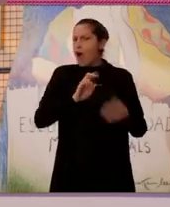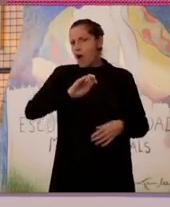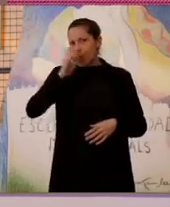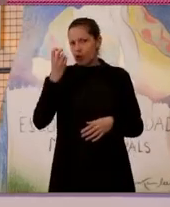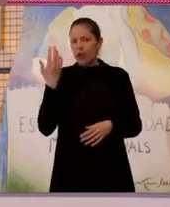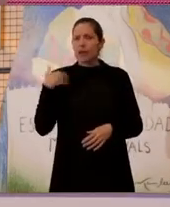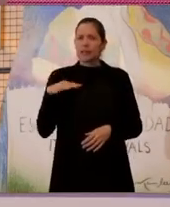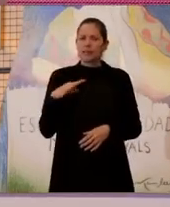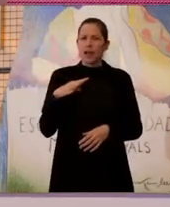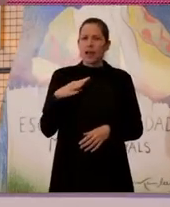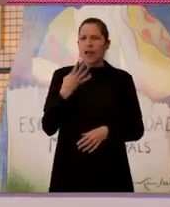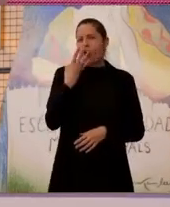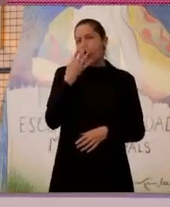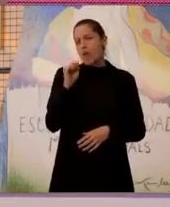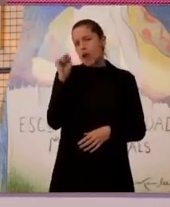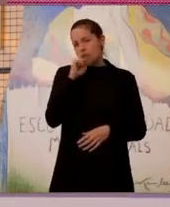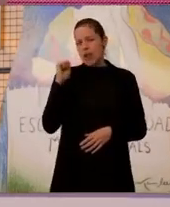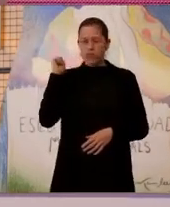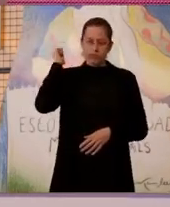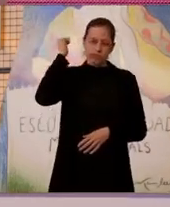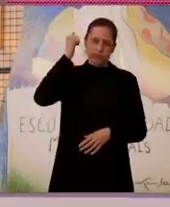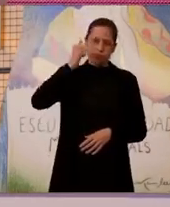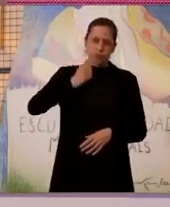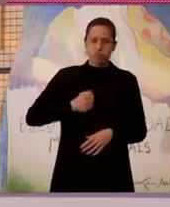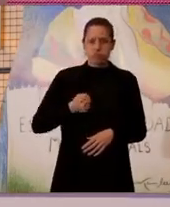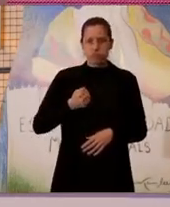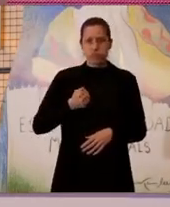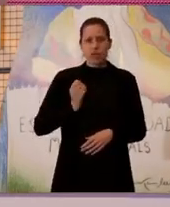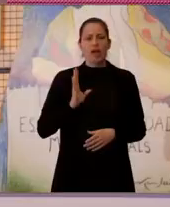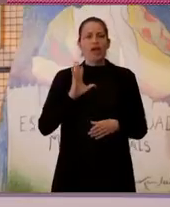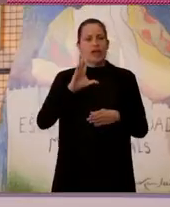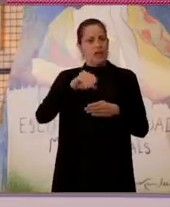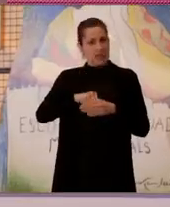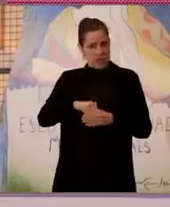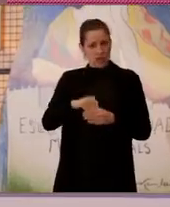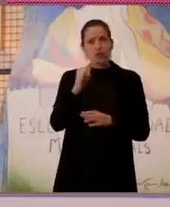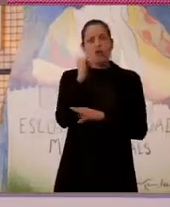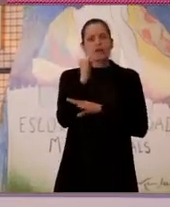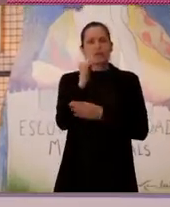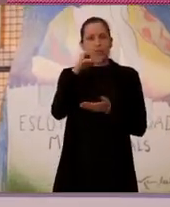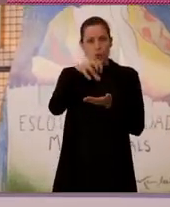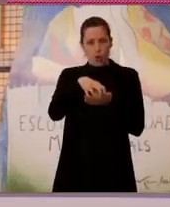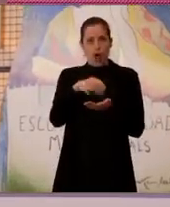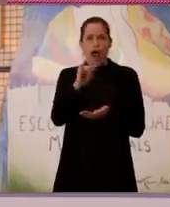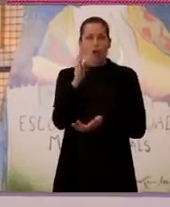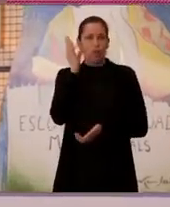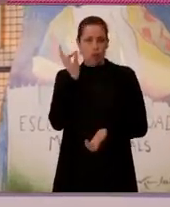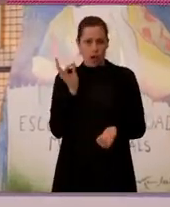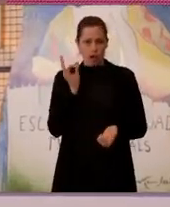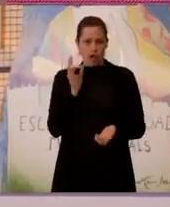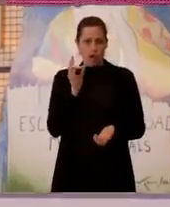40 años hemos entrado en las instituciones todavía no suficientemente pero hemos entrado